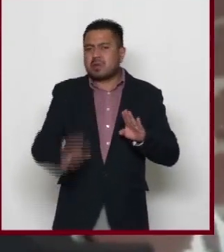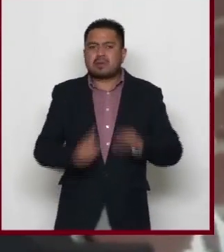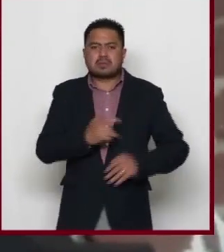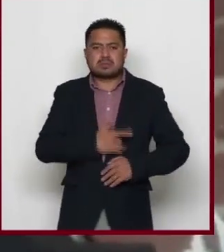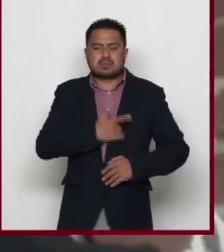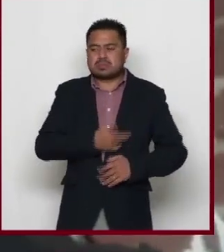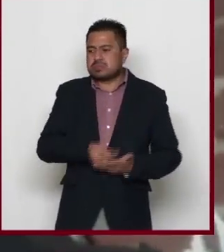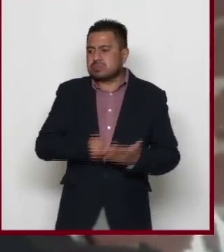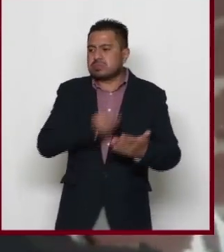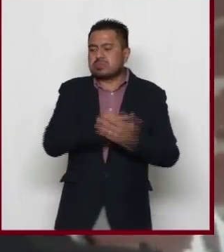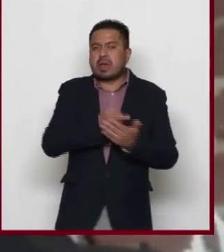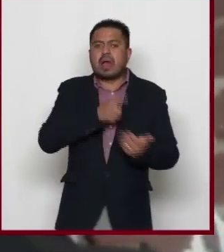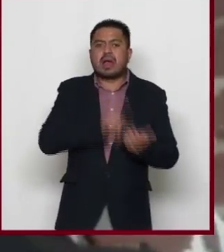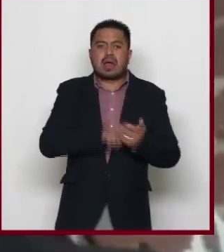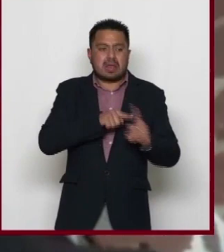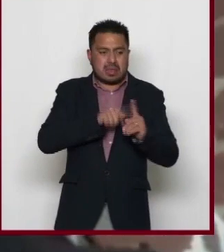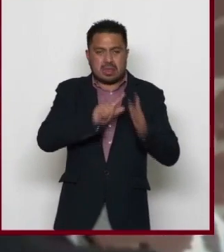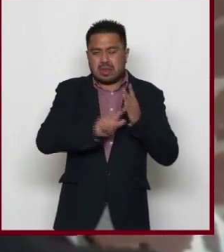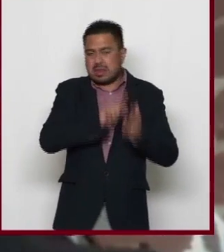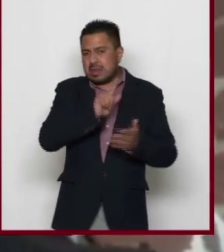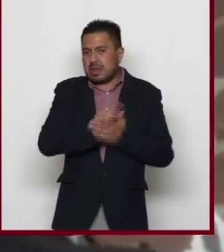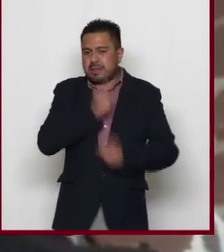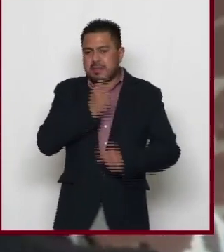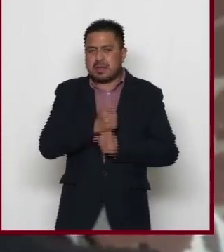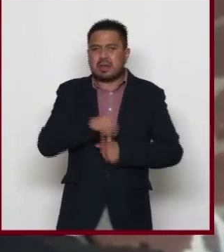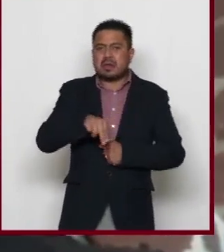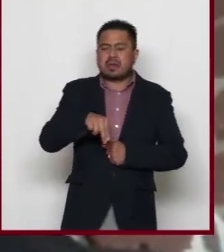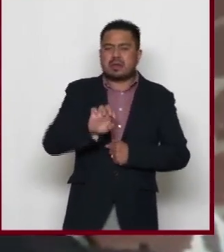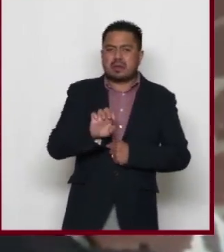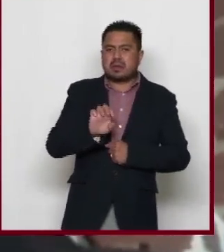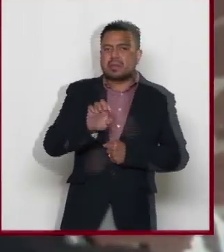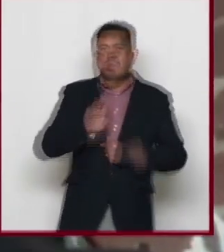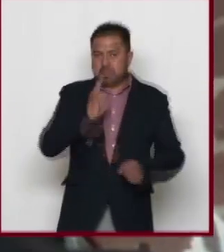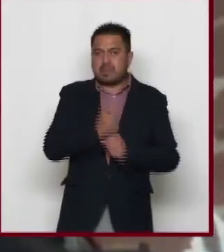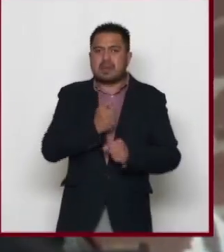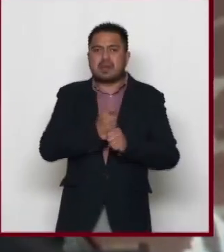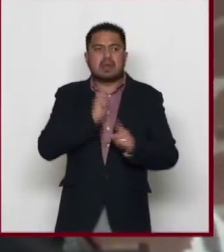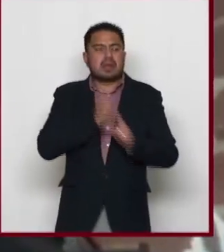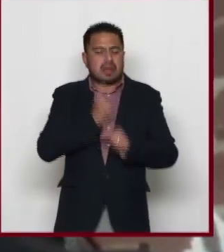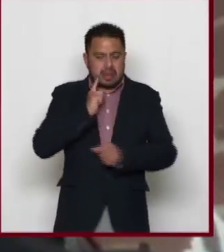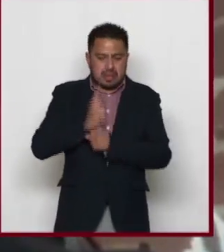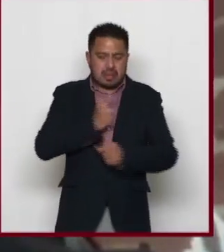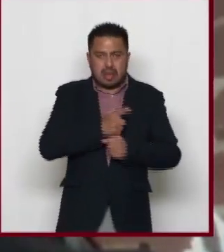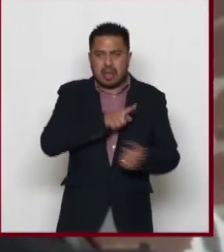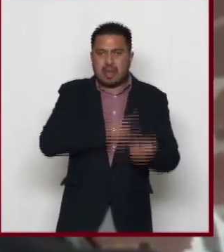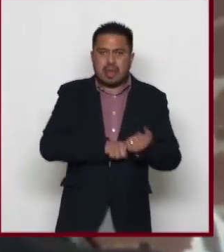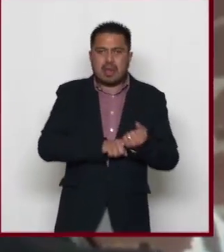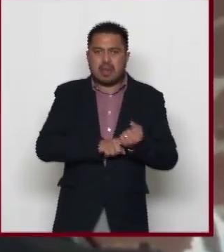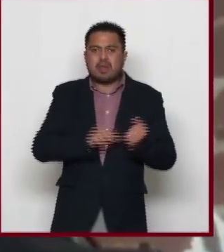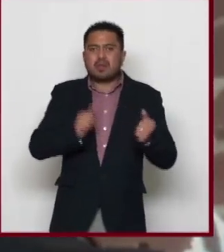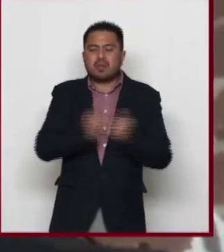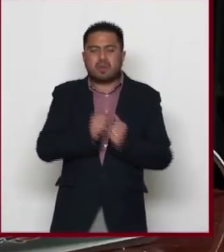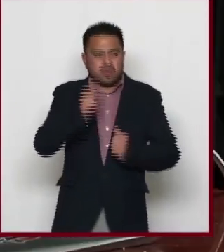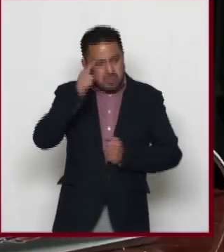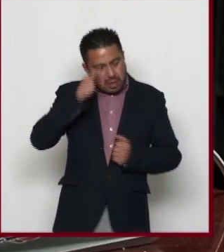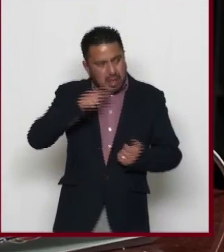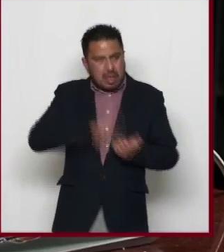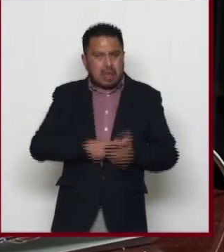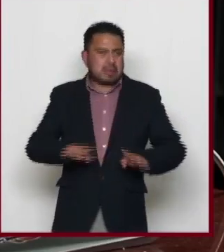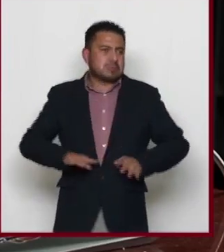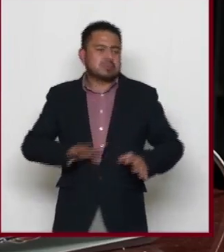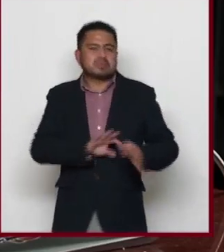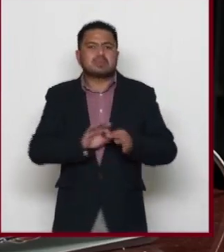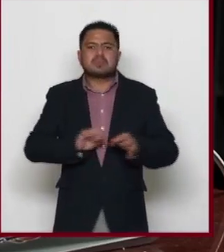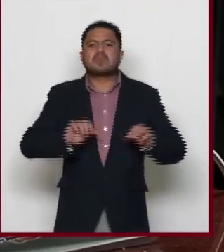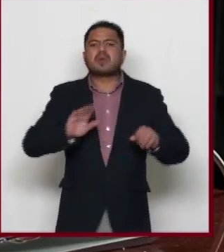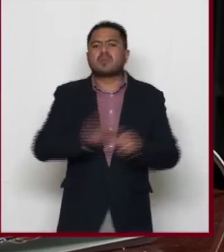de la inercia de los cuerpos. Esto es la primera ley de Newton. Después de todo, fue primero vista